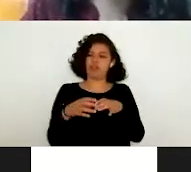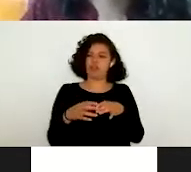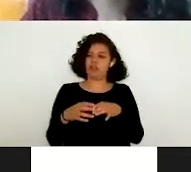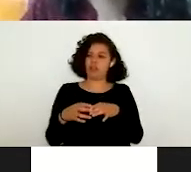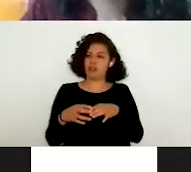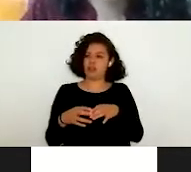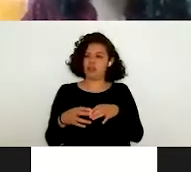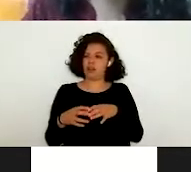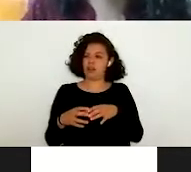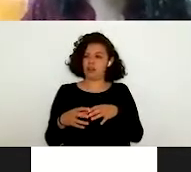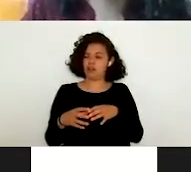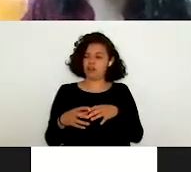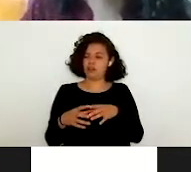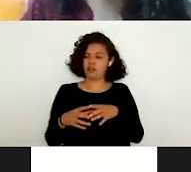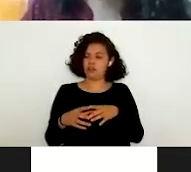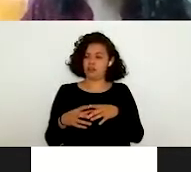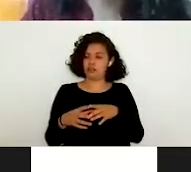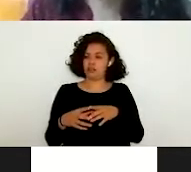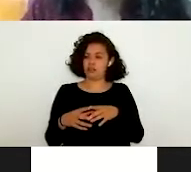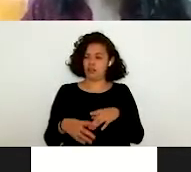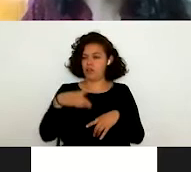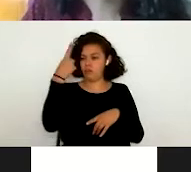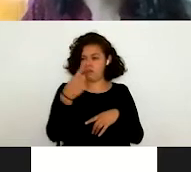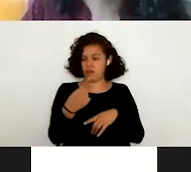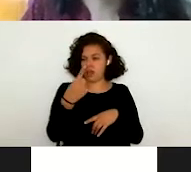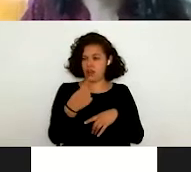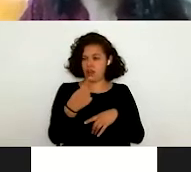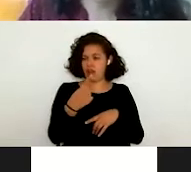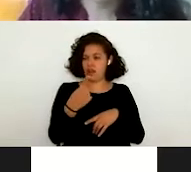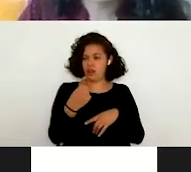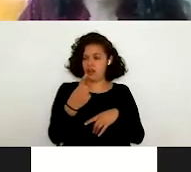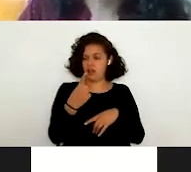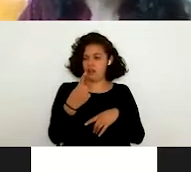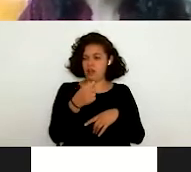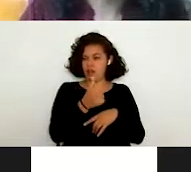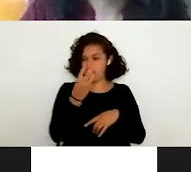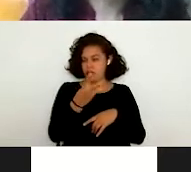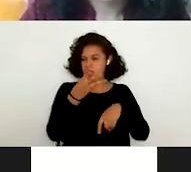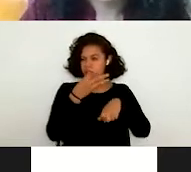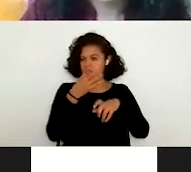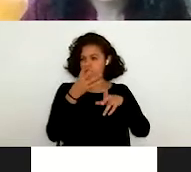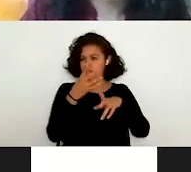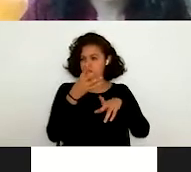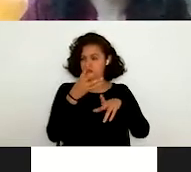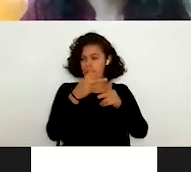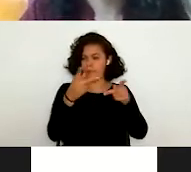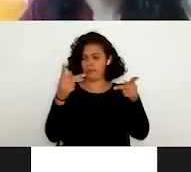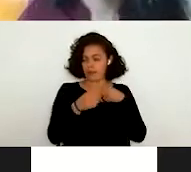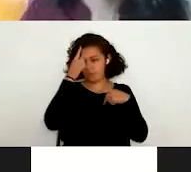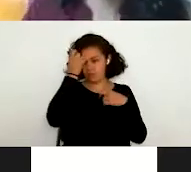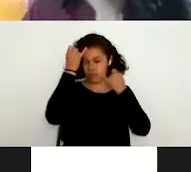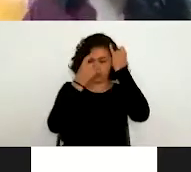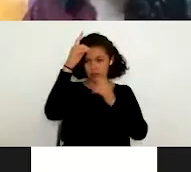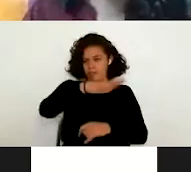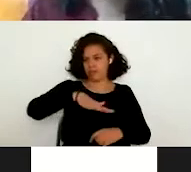participarán en una de las 3 ferias del empleo realizadas en la Plaza Cívica. Entonces, al momento de evaluar mi proyecto o